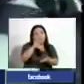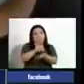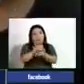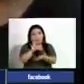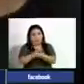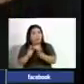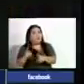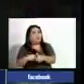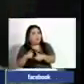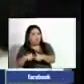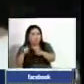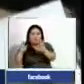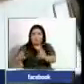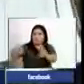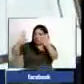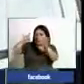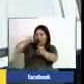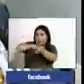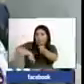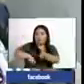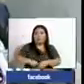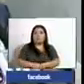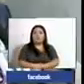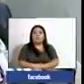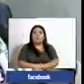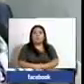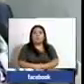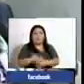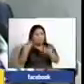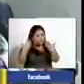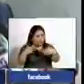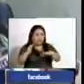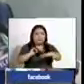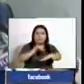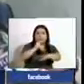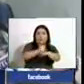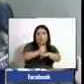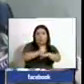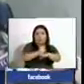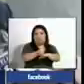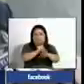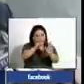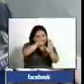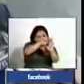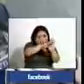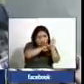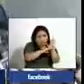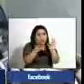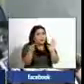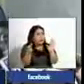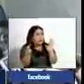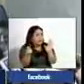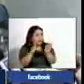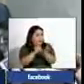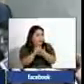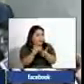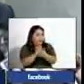aplicará las sanciones de acuerdo a la ley. Esta fijación de precios se justifica en un incremento